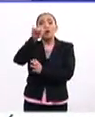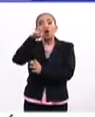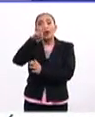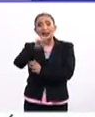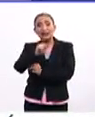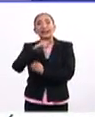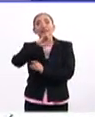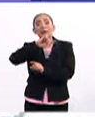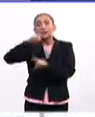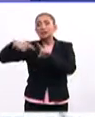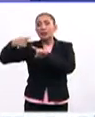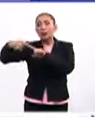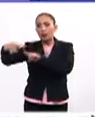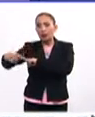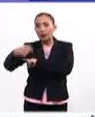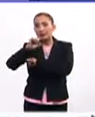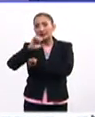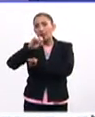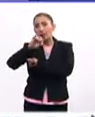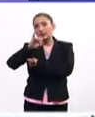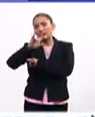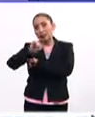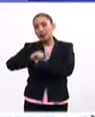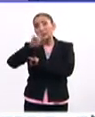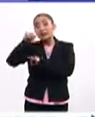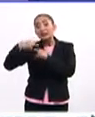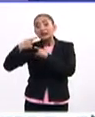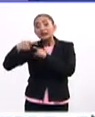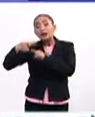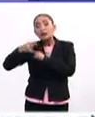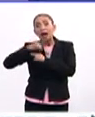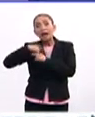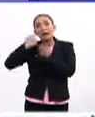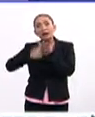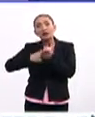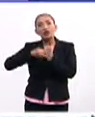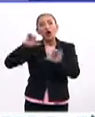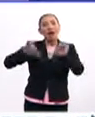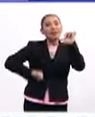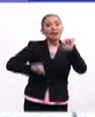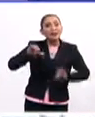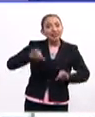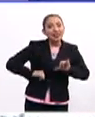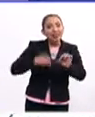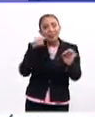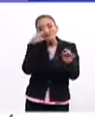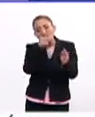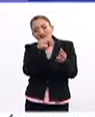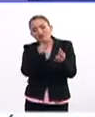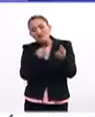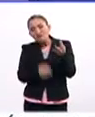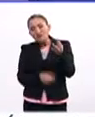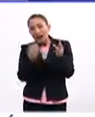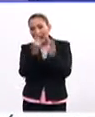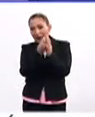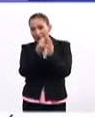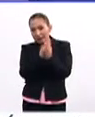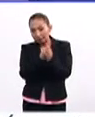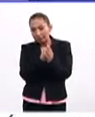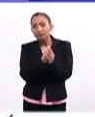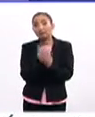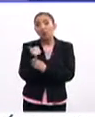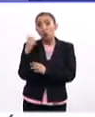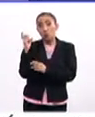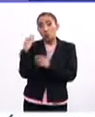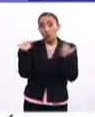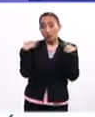Y en las secuencias pues tenemos sesiones de clase, o sea, actividades concretas que realizar. Entonces, cuando